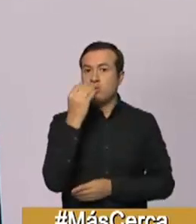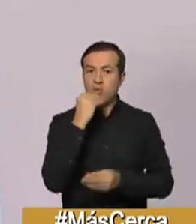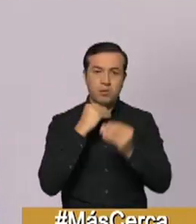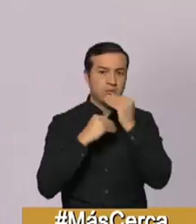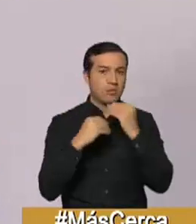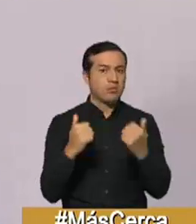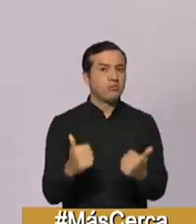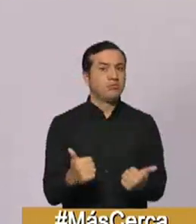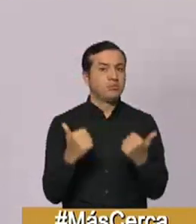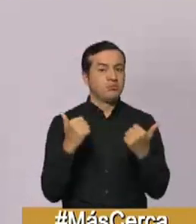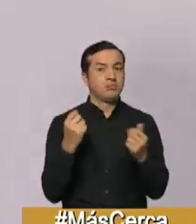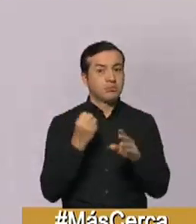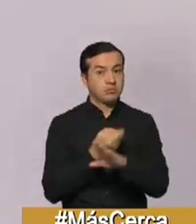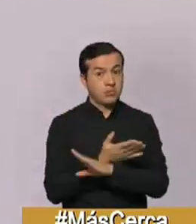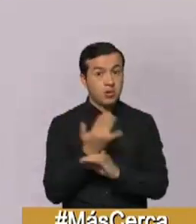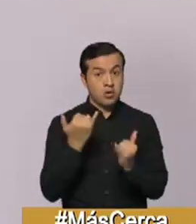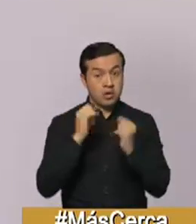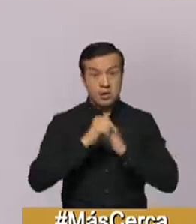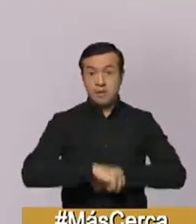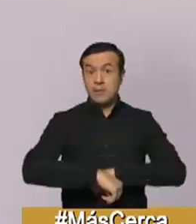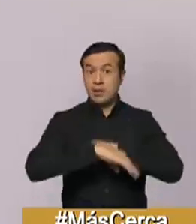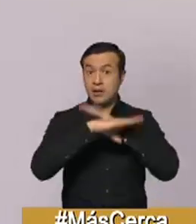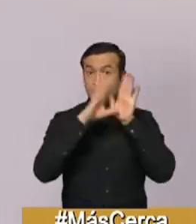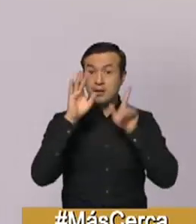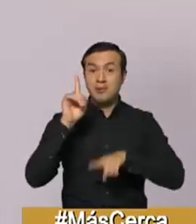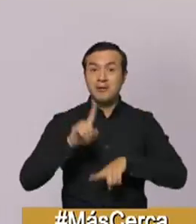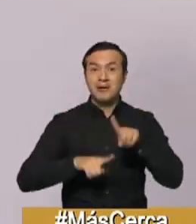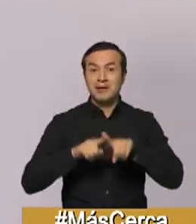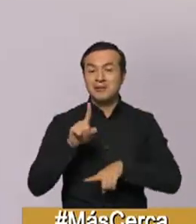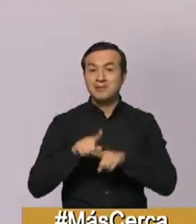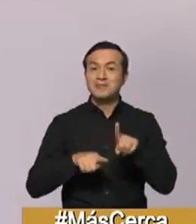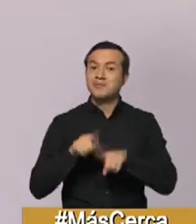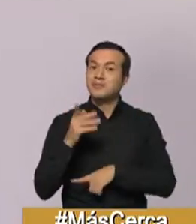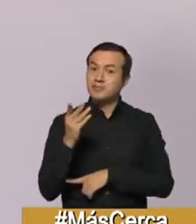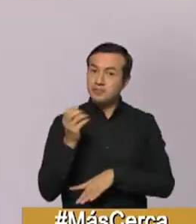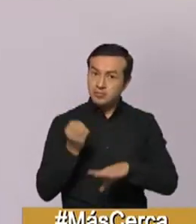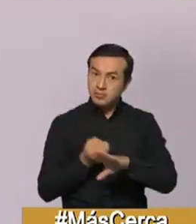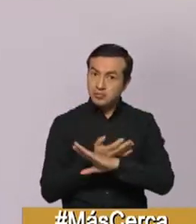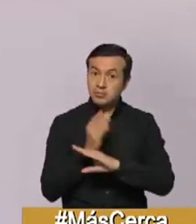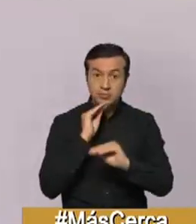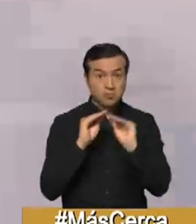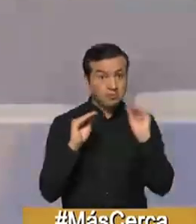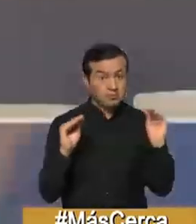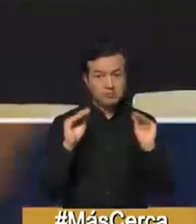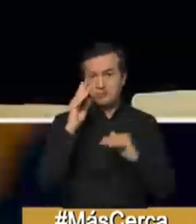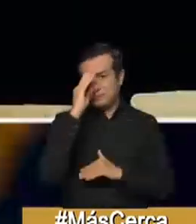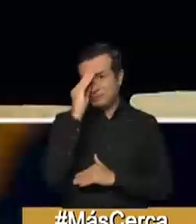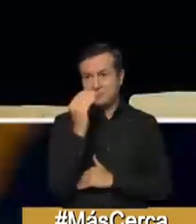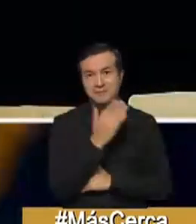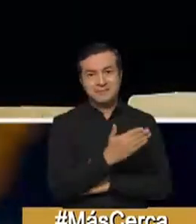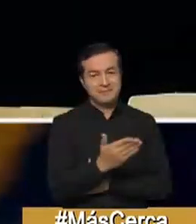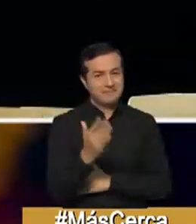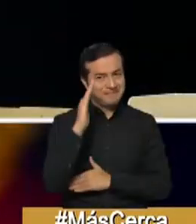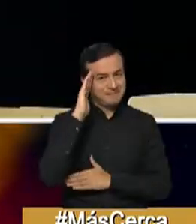alimentación? Bueno, pues le cuento que esta mañana nuestra compañera Guadalupe Yubín nos dará varias recomendaciones. Muy buenos días,